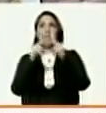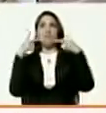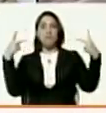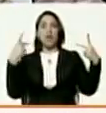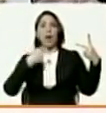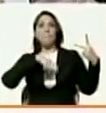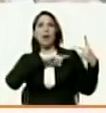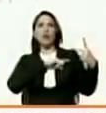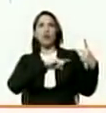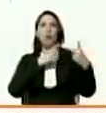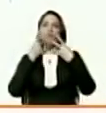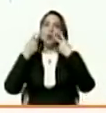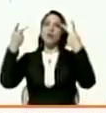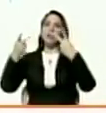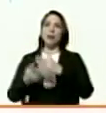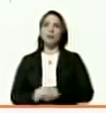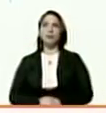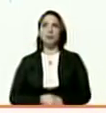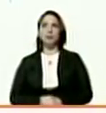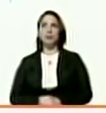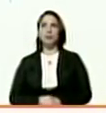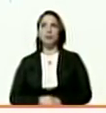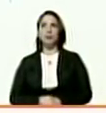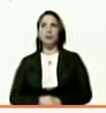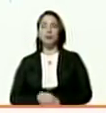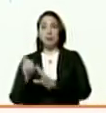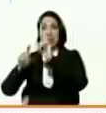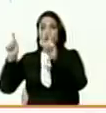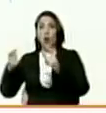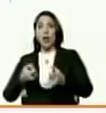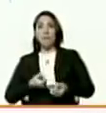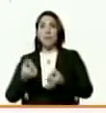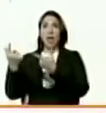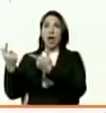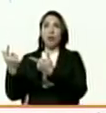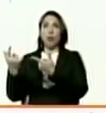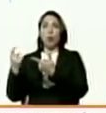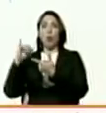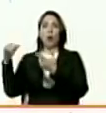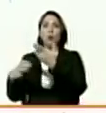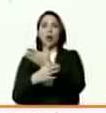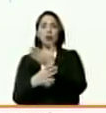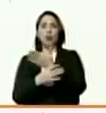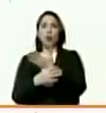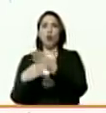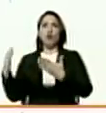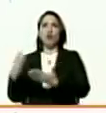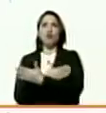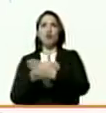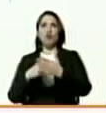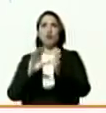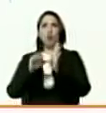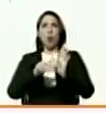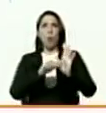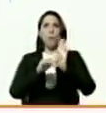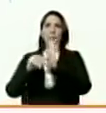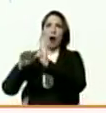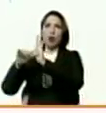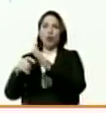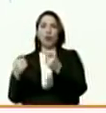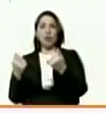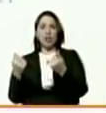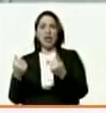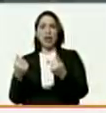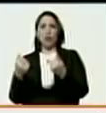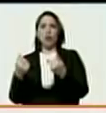español, publica que los enviados de Juan Guaidó se habían apropiado de los fondos para la